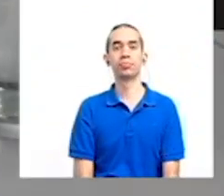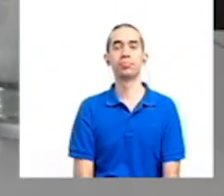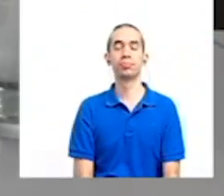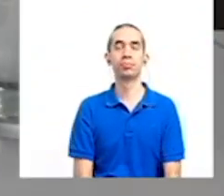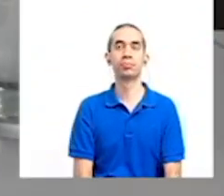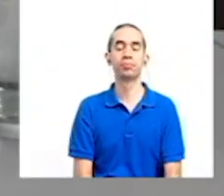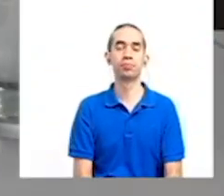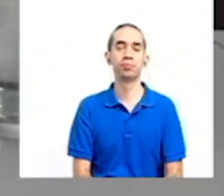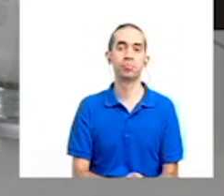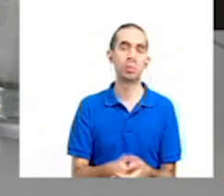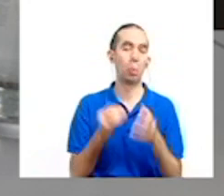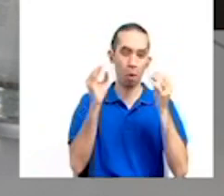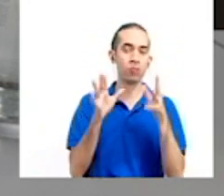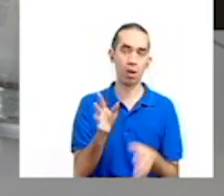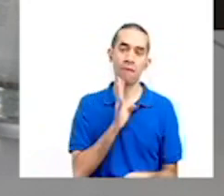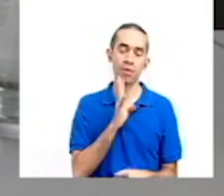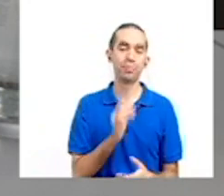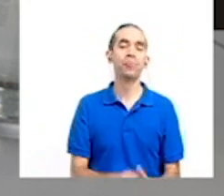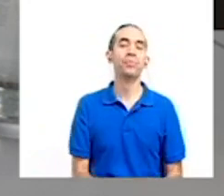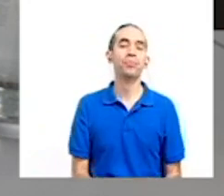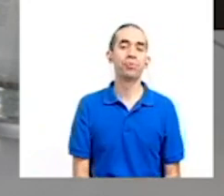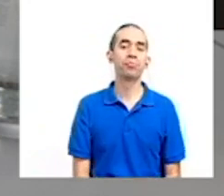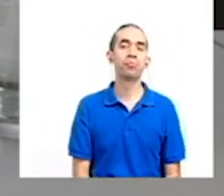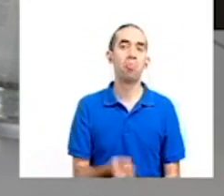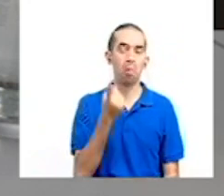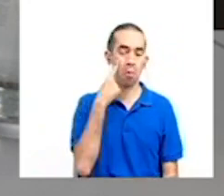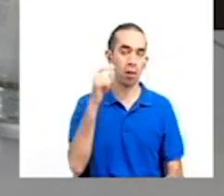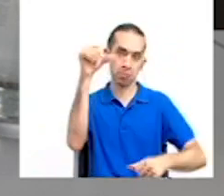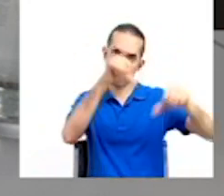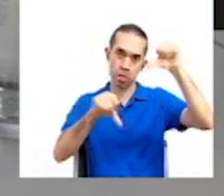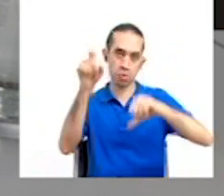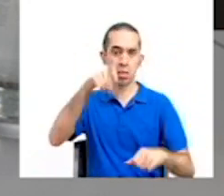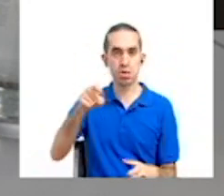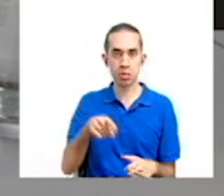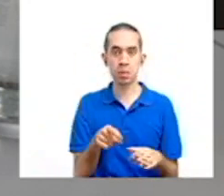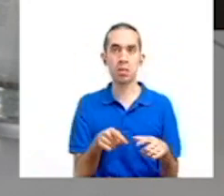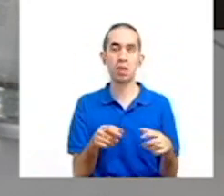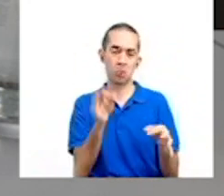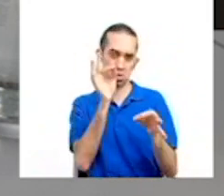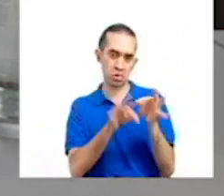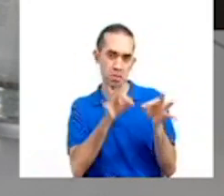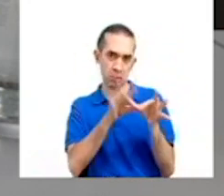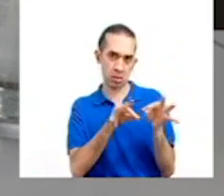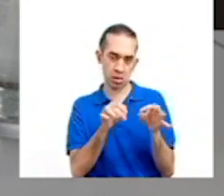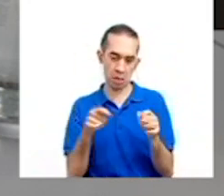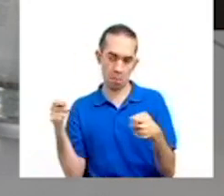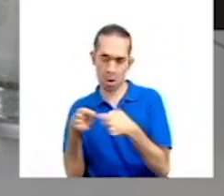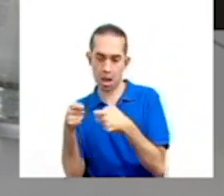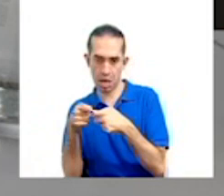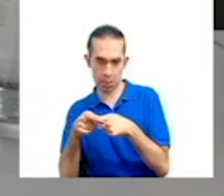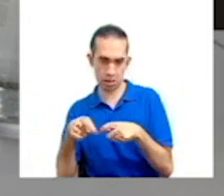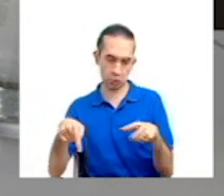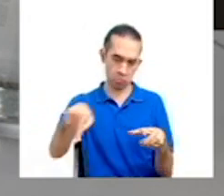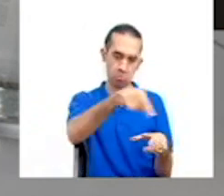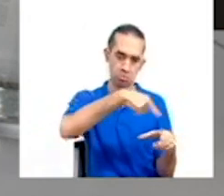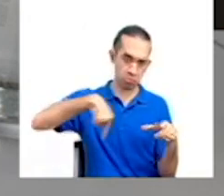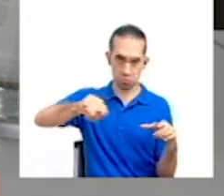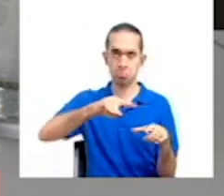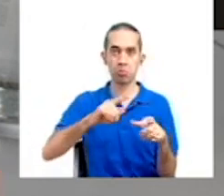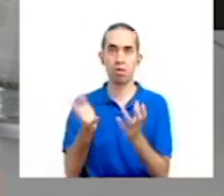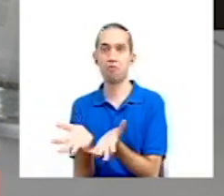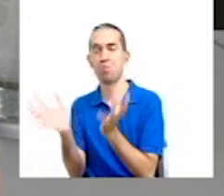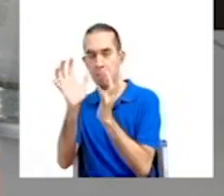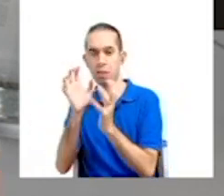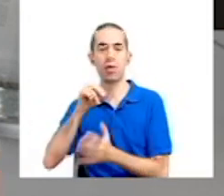Bueno, para este experimento vamos a necesitar un circuito simple, un recipiente, sal